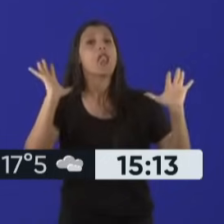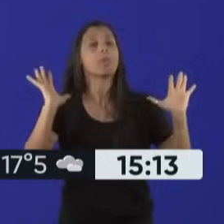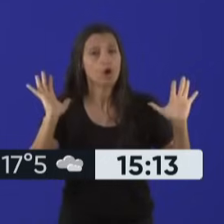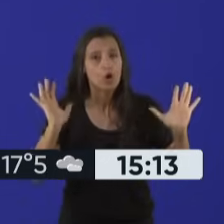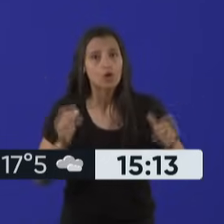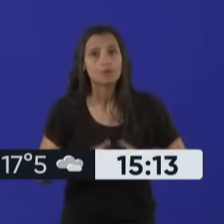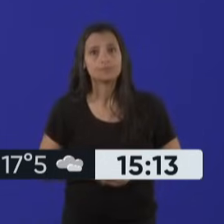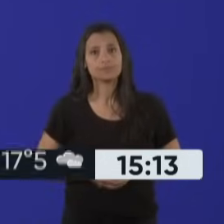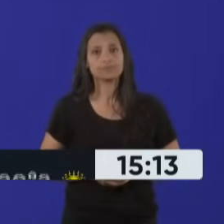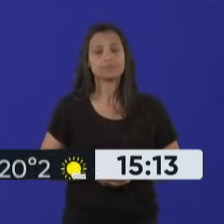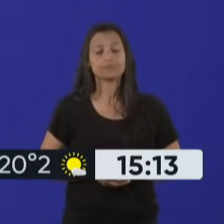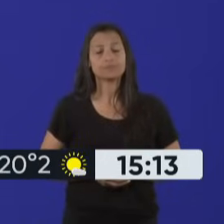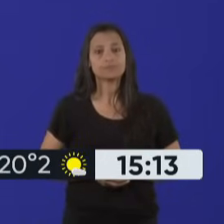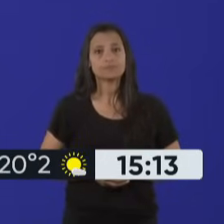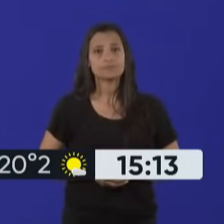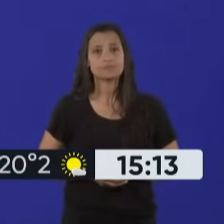Probablemente